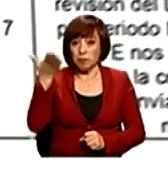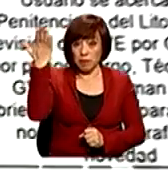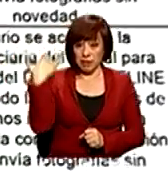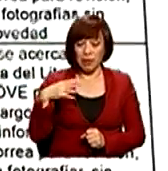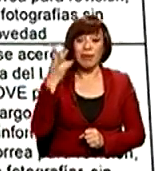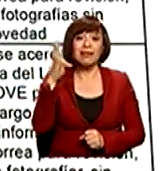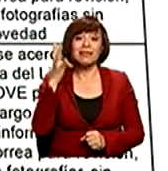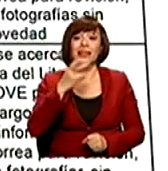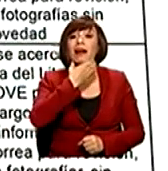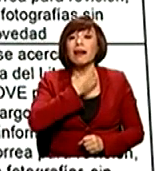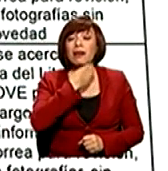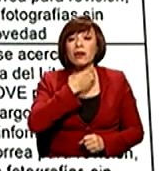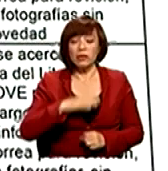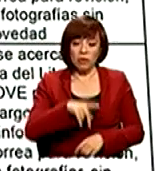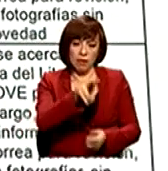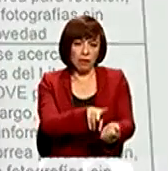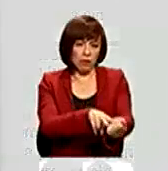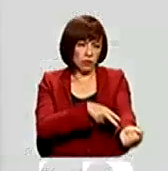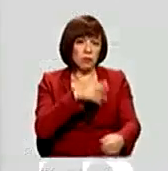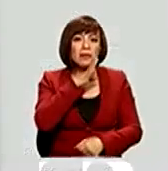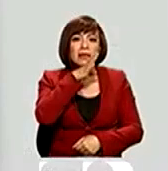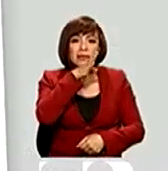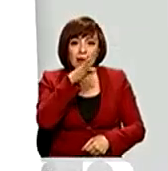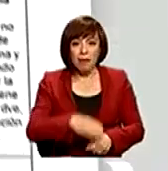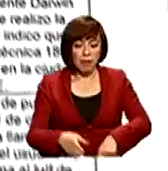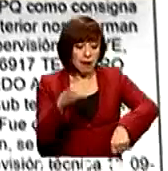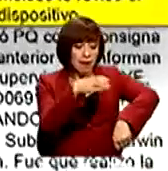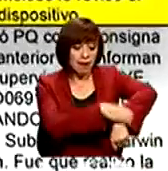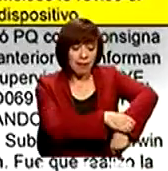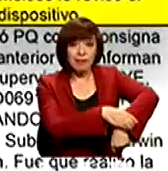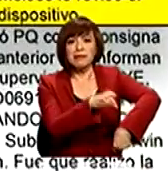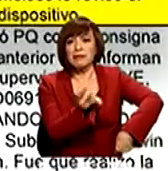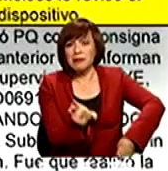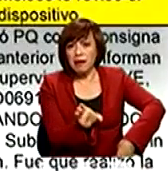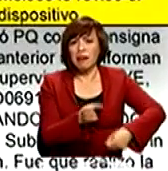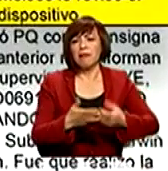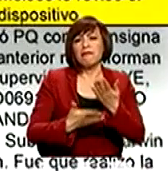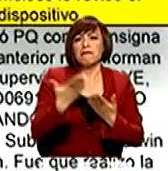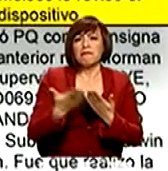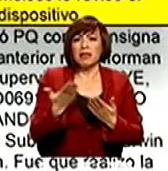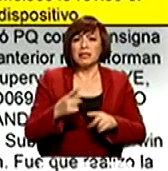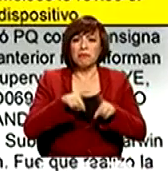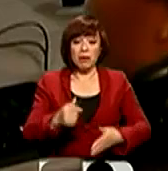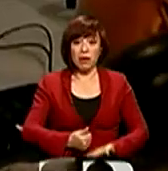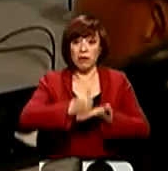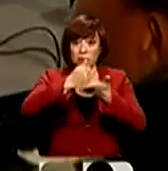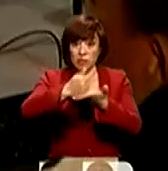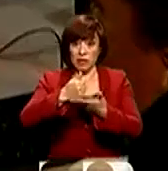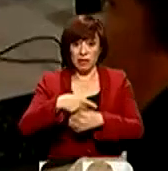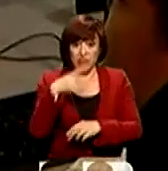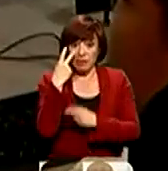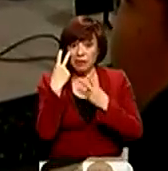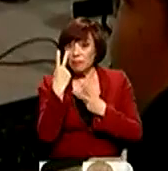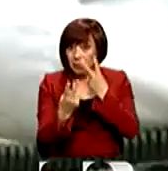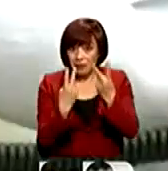agosto, Fernando Alvarado acostumbraba a quitarse reiteradamente el dispositivo y esto no inmutó a las autoridades del Ministerio de